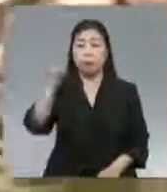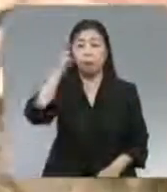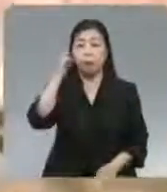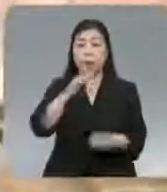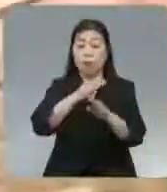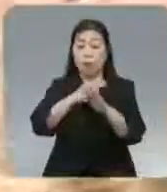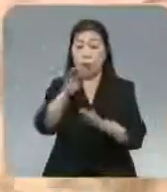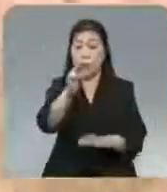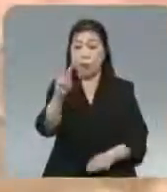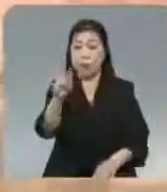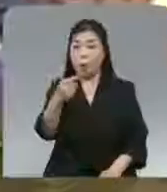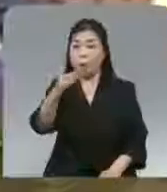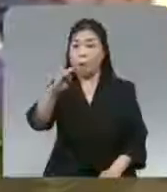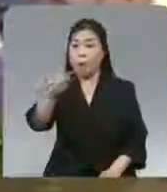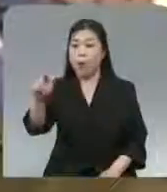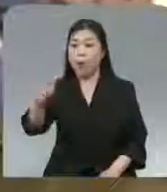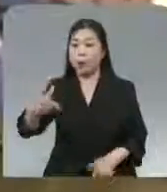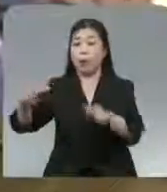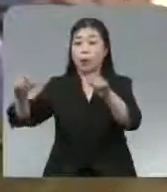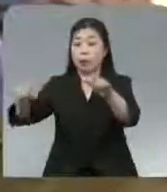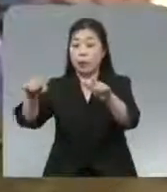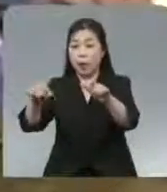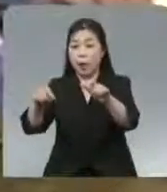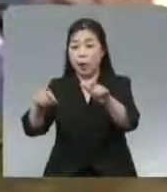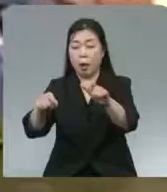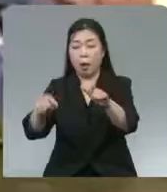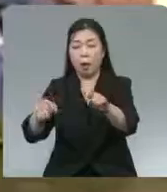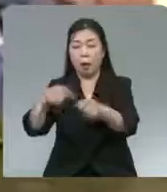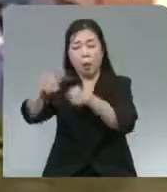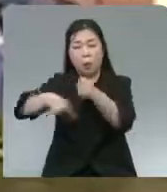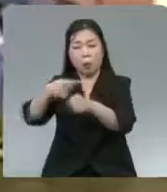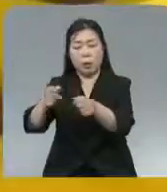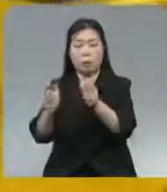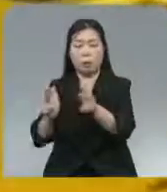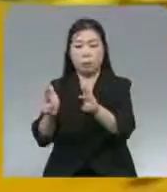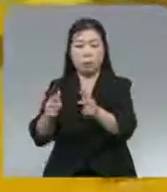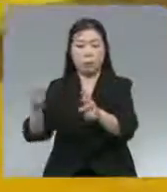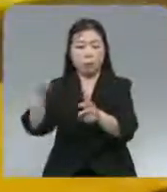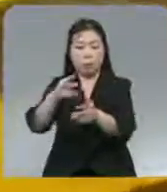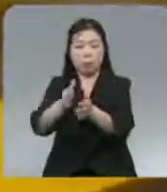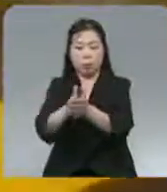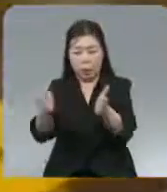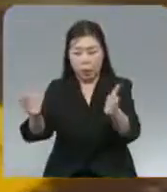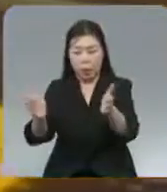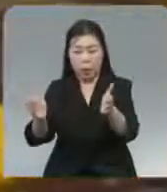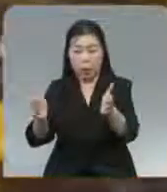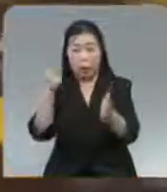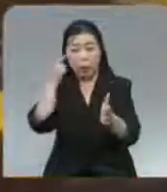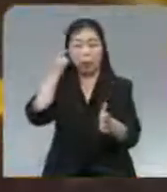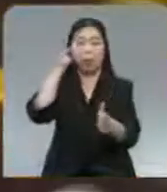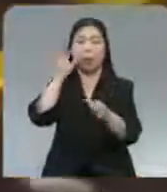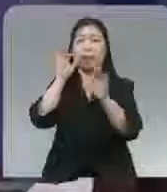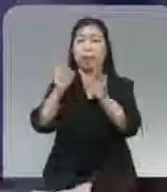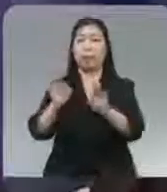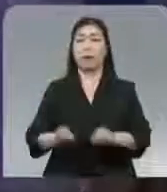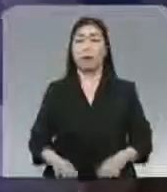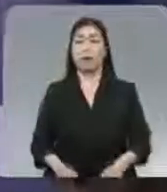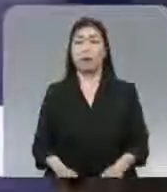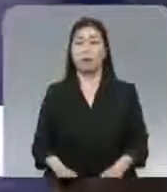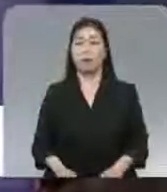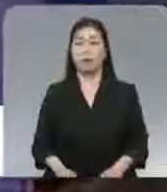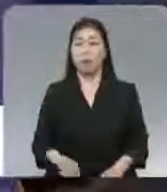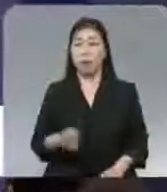del asunto importante está realizando esfuerzos por iniciar un diálogo con con el norte para abordar el tema de la